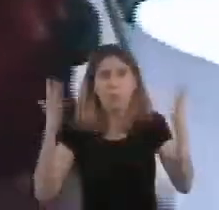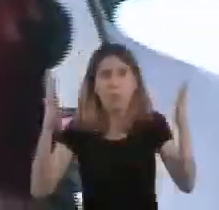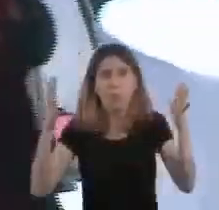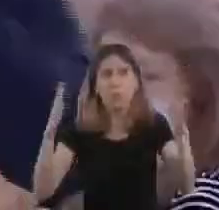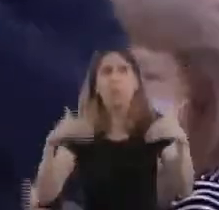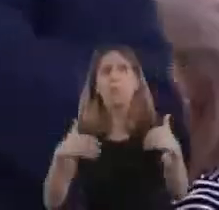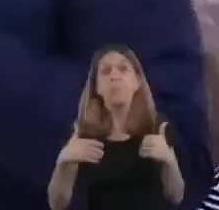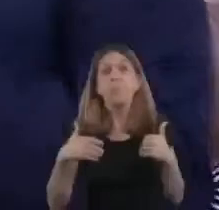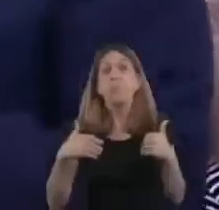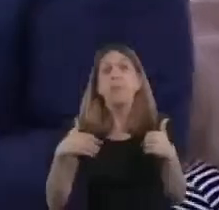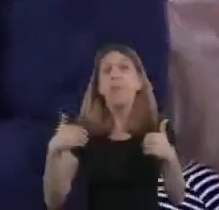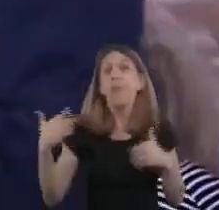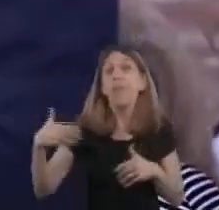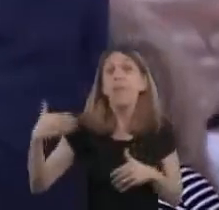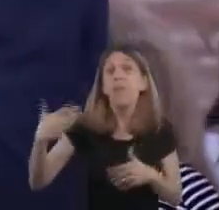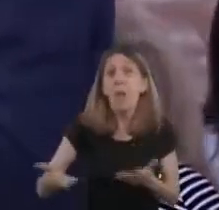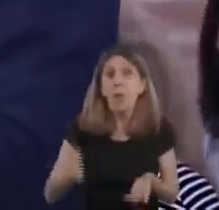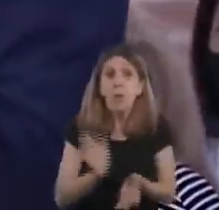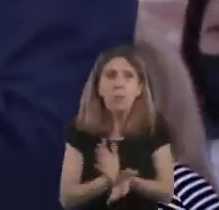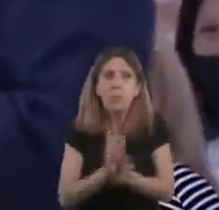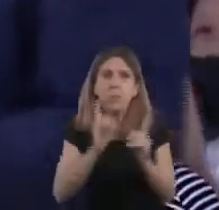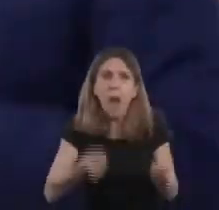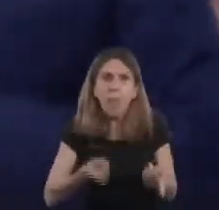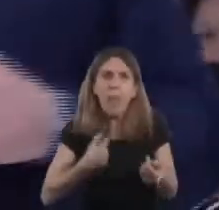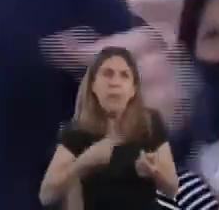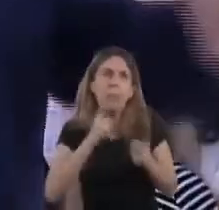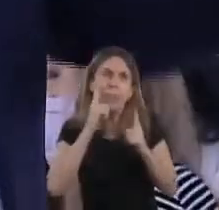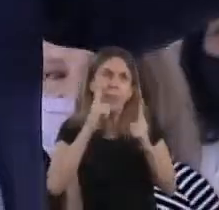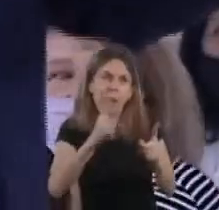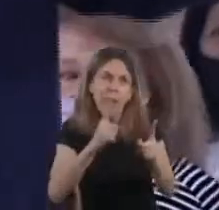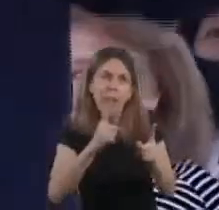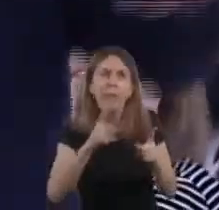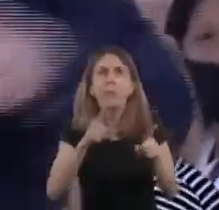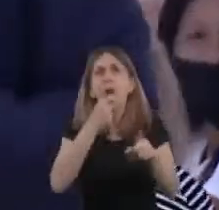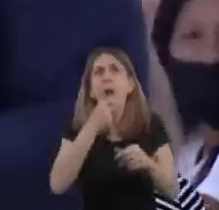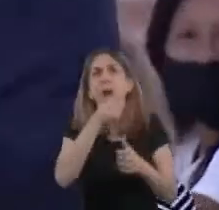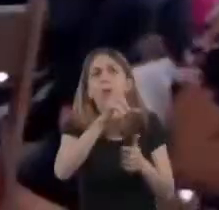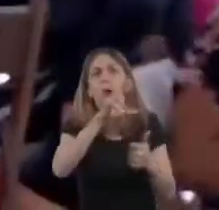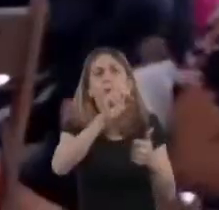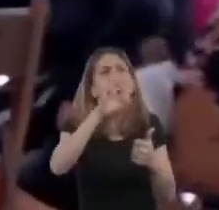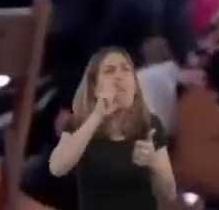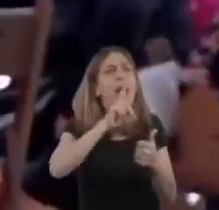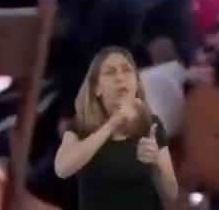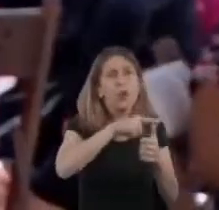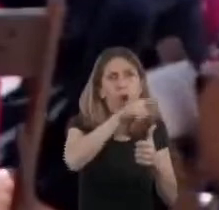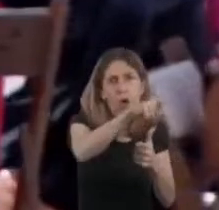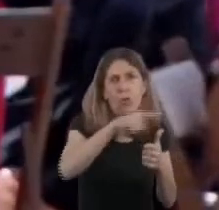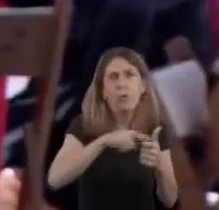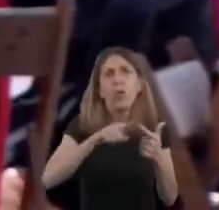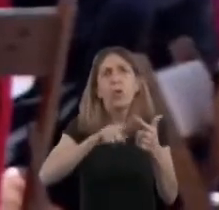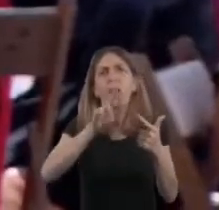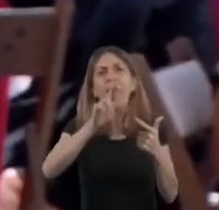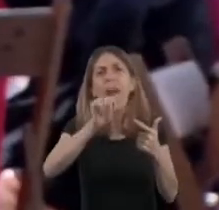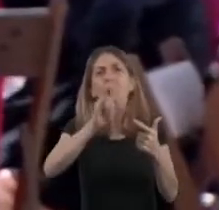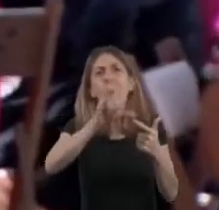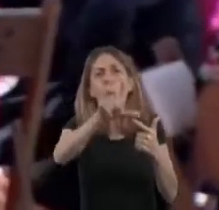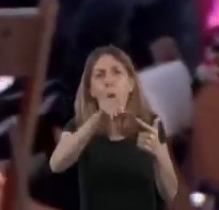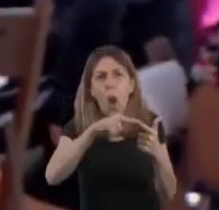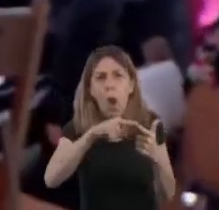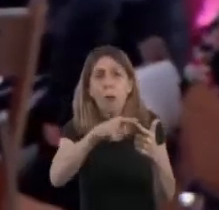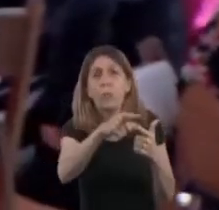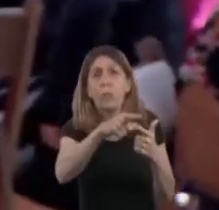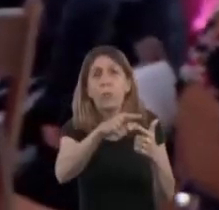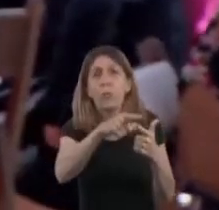Y después, atender los casos, como el de Roberto, como el caso de Raúl,